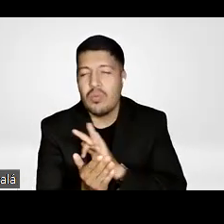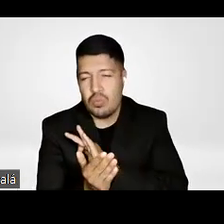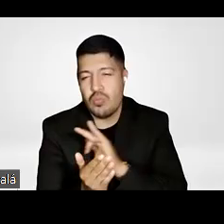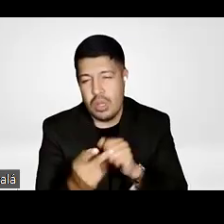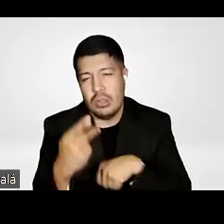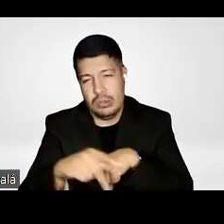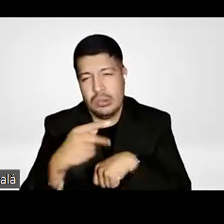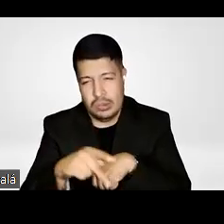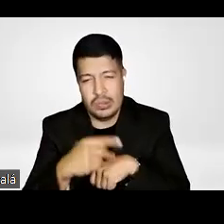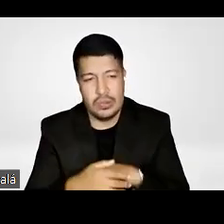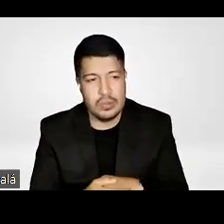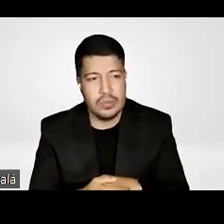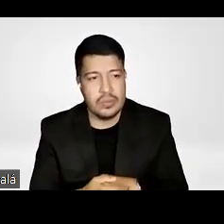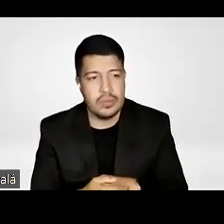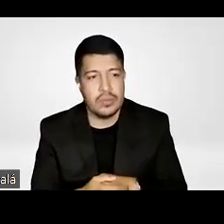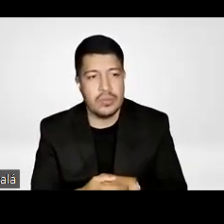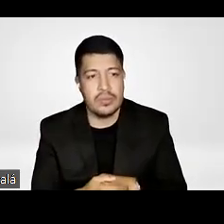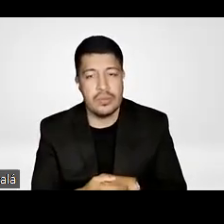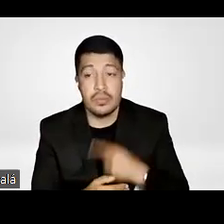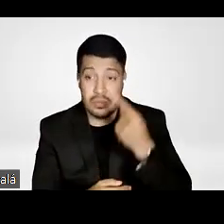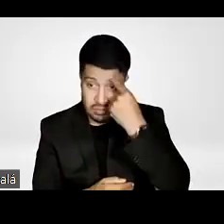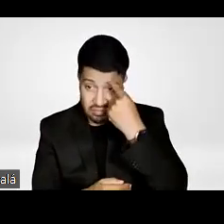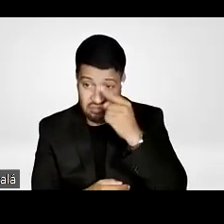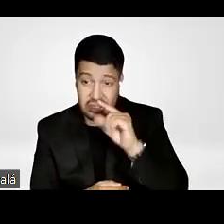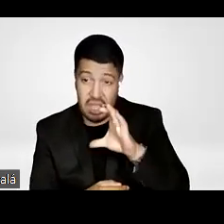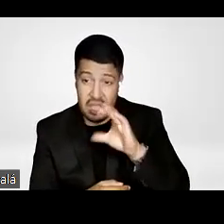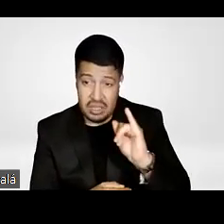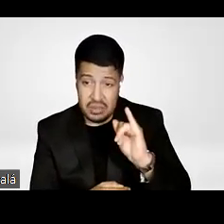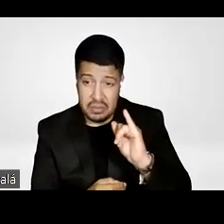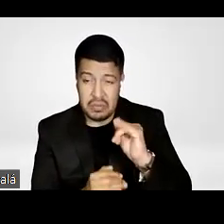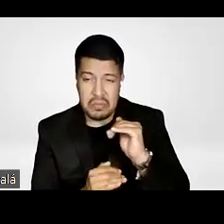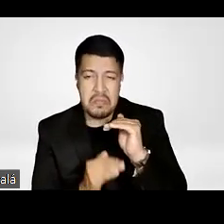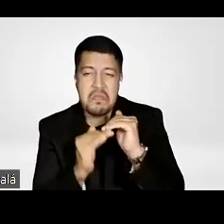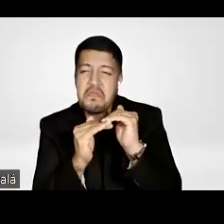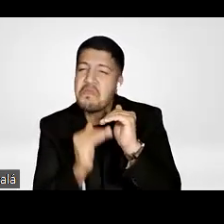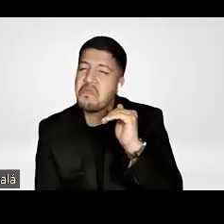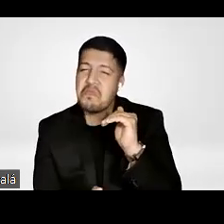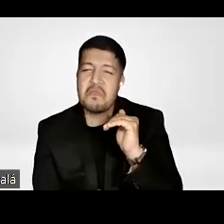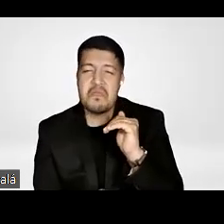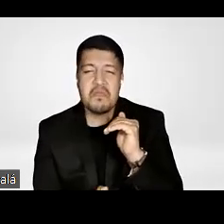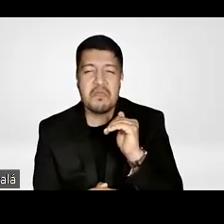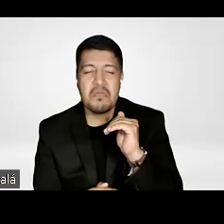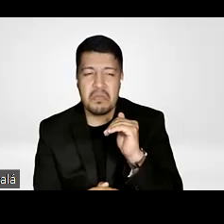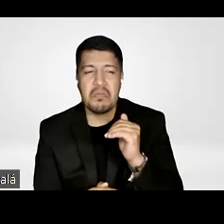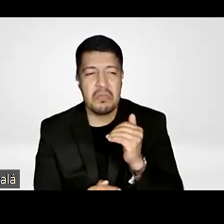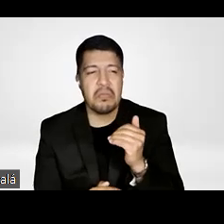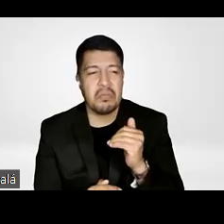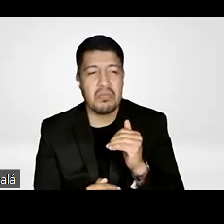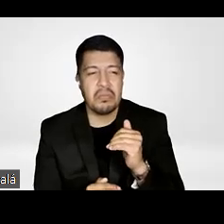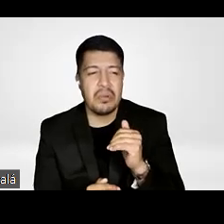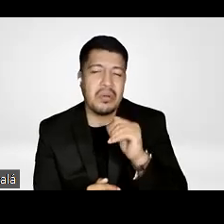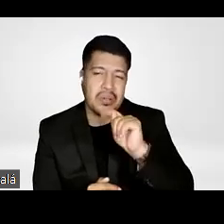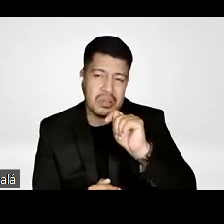Se asocia a bajo CI, a problemas de aprendizaje, a menor grado de escolaridad, a trastornos por déficit de atención e